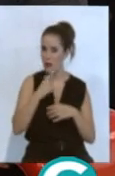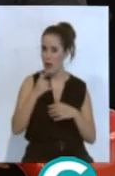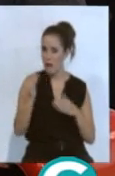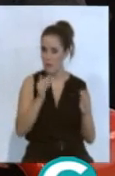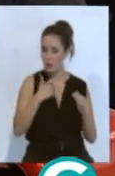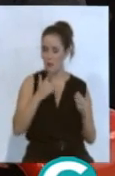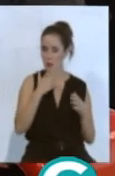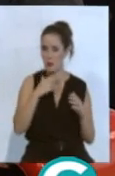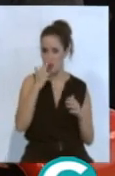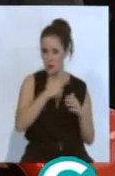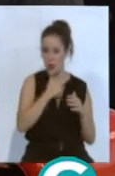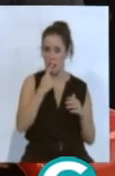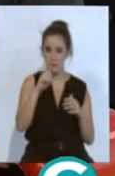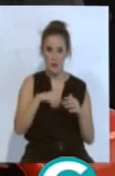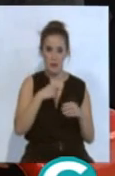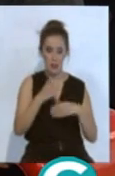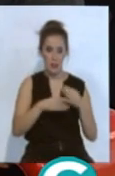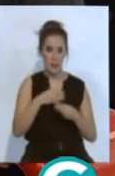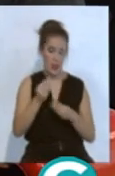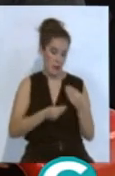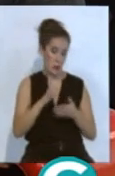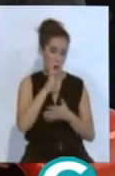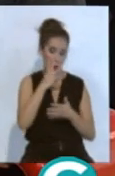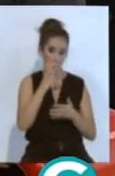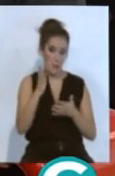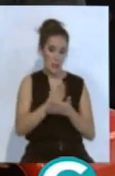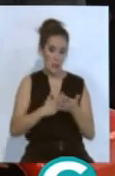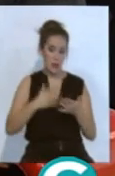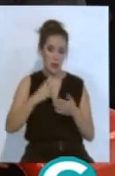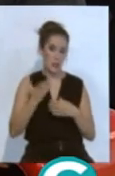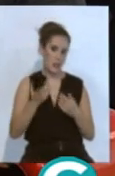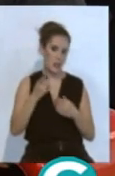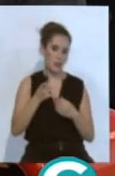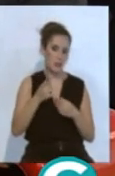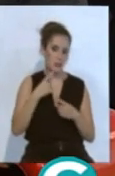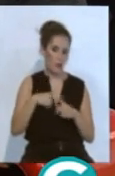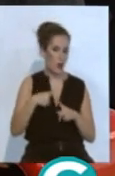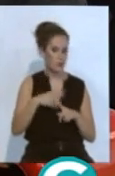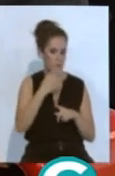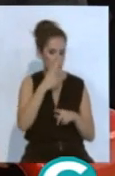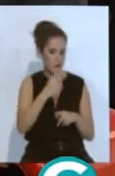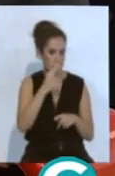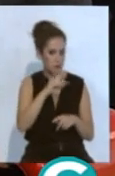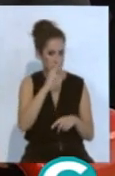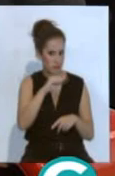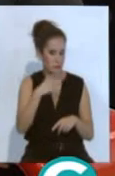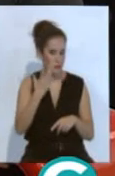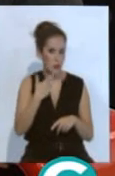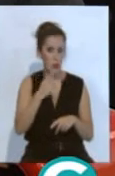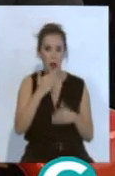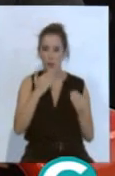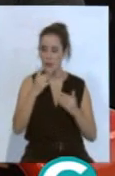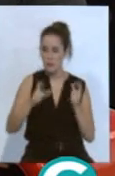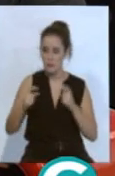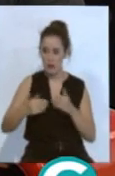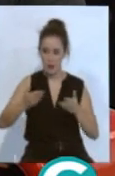ejemplo, yo lo adelanto ya, mi comparsa se me ha prestado a cantar un paso doble, ¿sabes? Entonces eso sería una cosa muy chula. Lo que, es que yo agradezco que todo el mundo esté